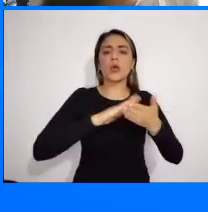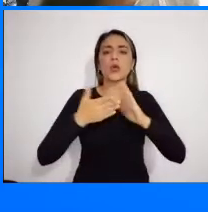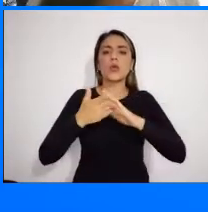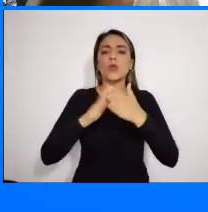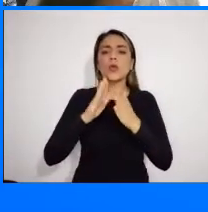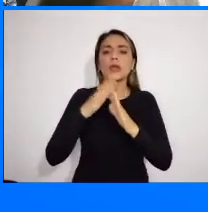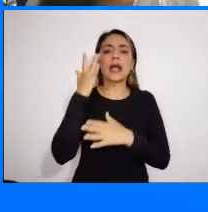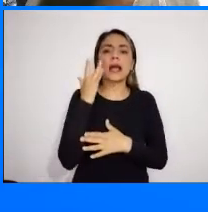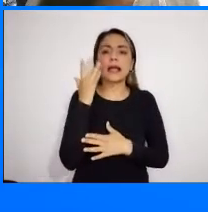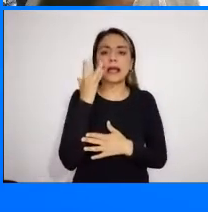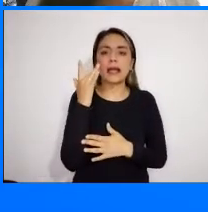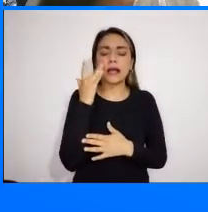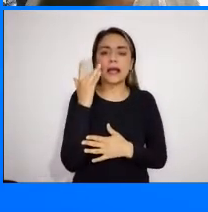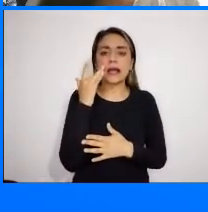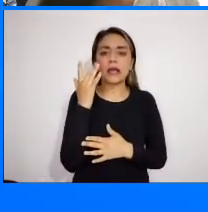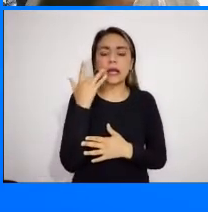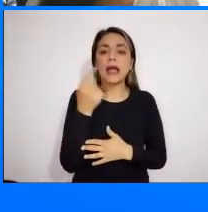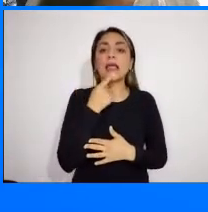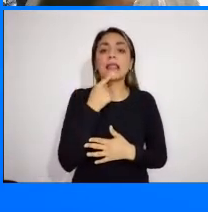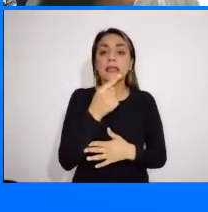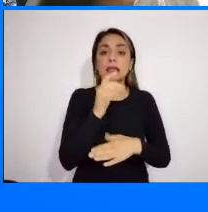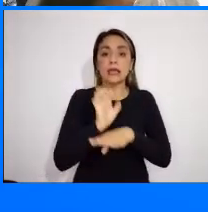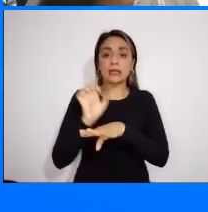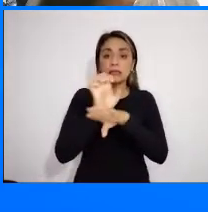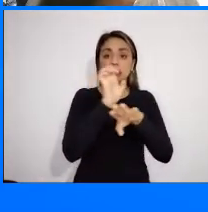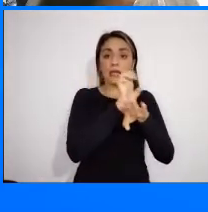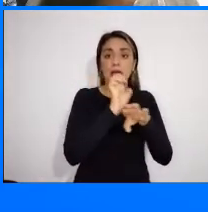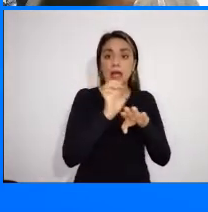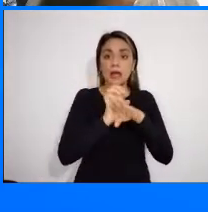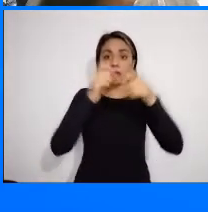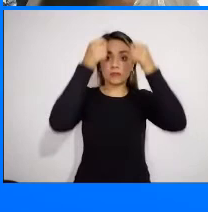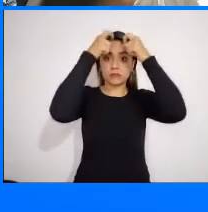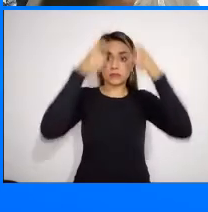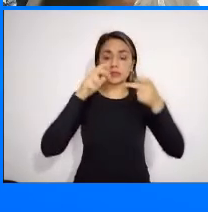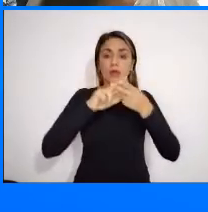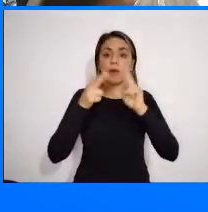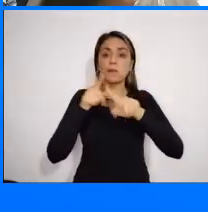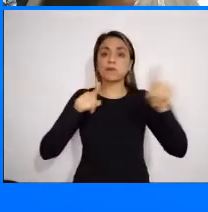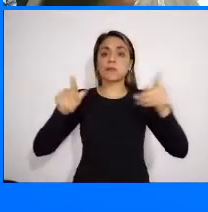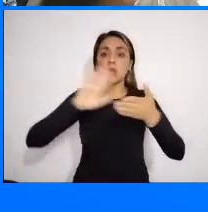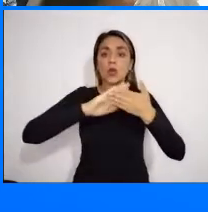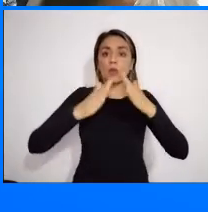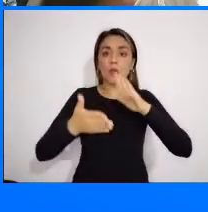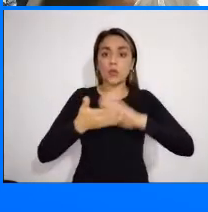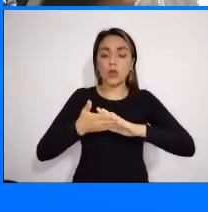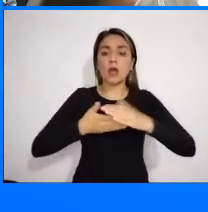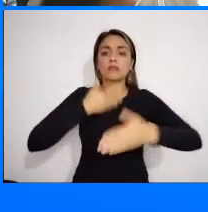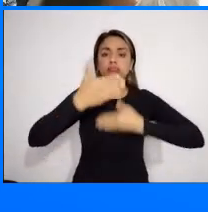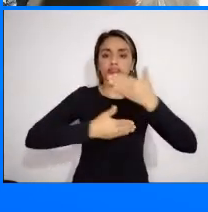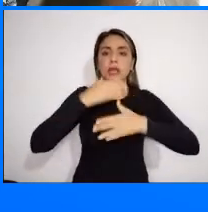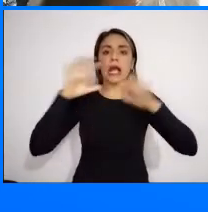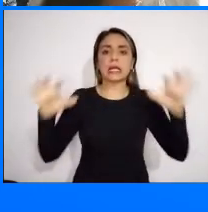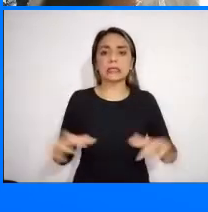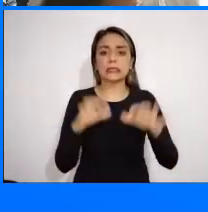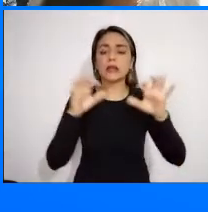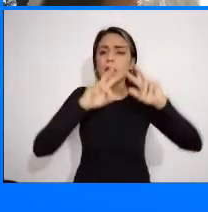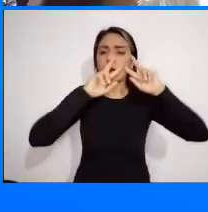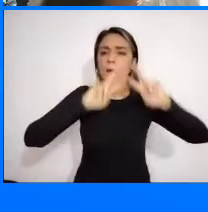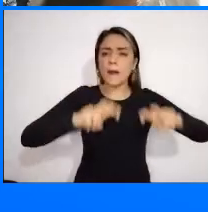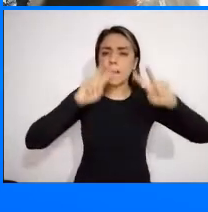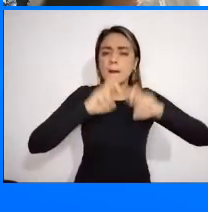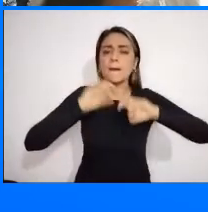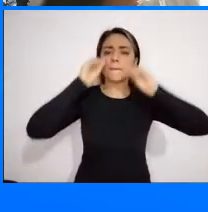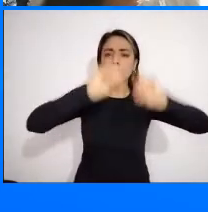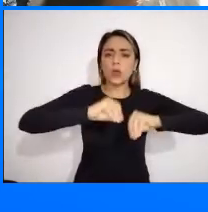negras. Dice que las entidades del Estado en concertación con las comunidades negras adelantarán actividades de investigación,